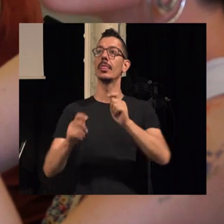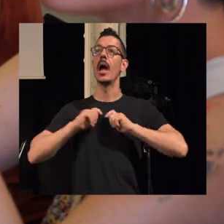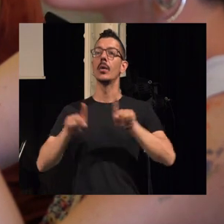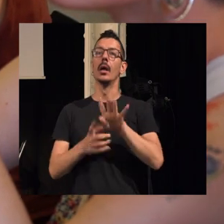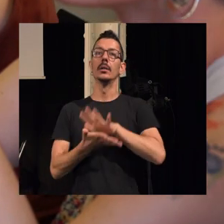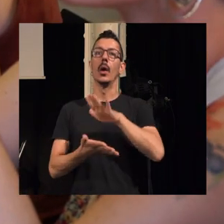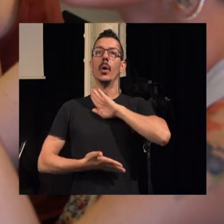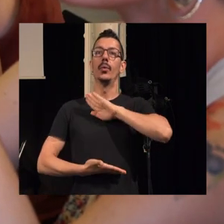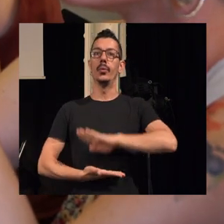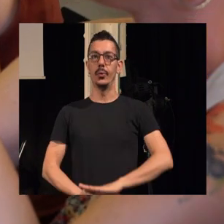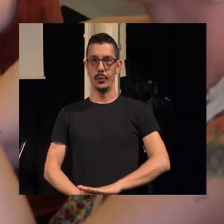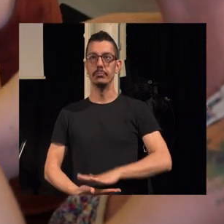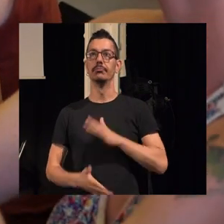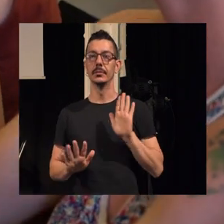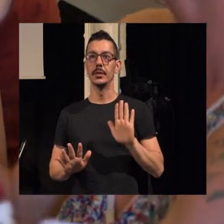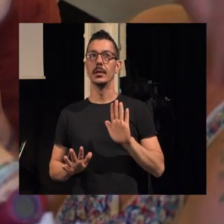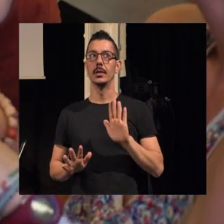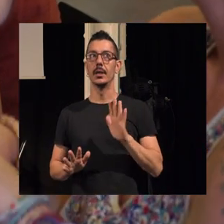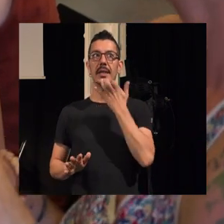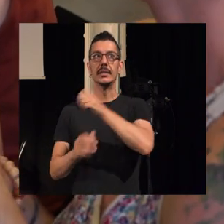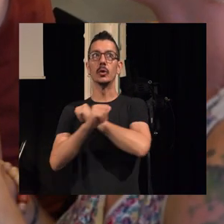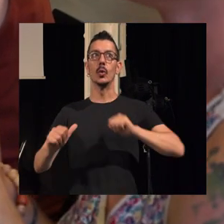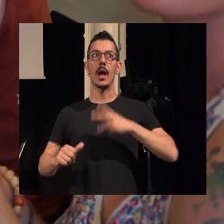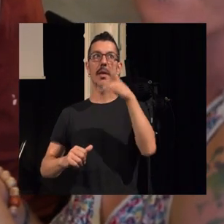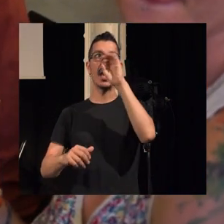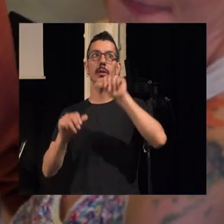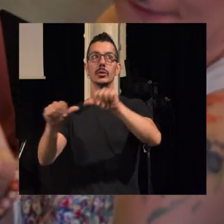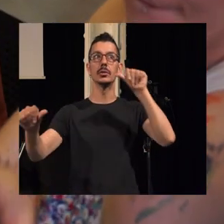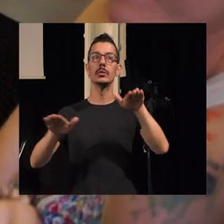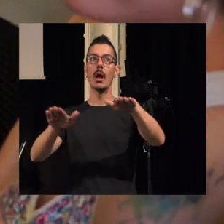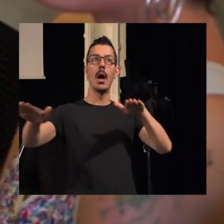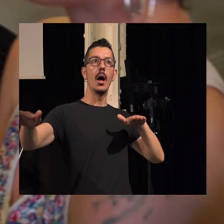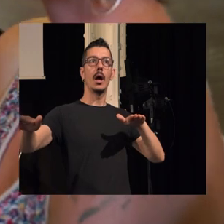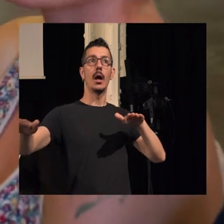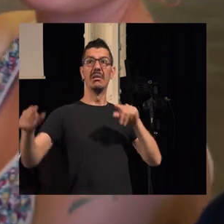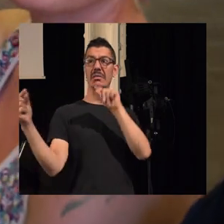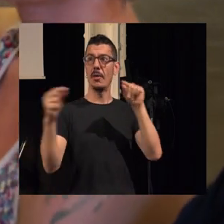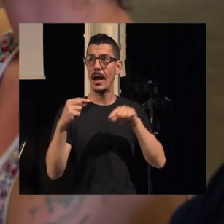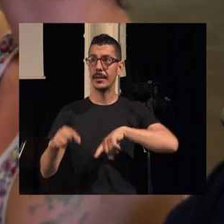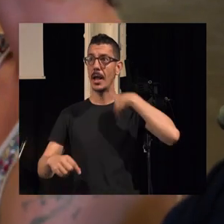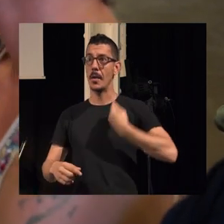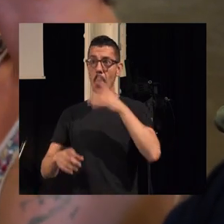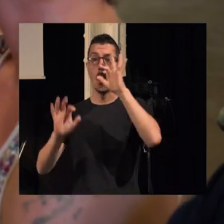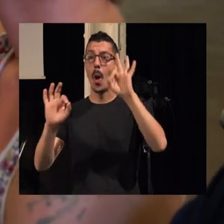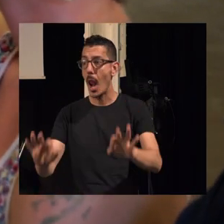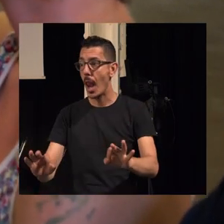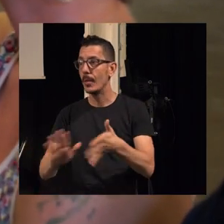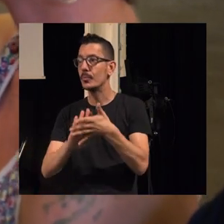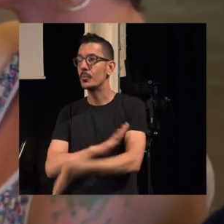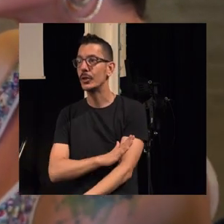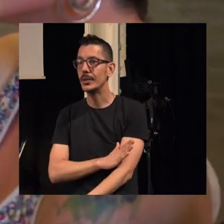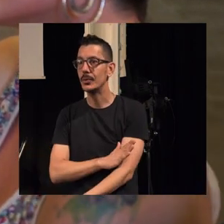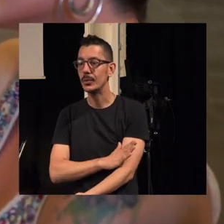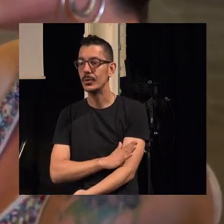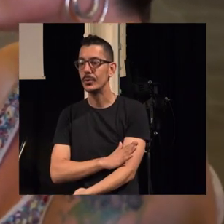tranquilizarme un poquito. Si estamos 20 años atrás, ¿por qué estamos discutiendo las mismas cosas? ¿Por qué es que estamos exactamente en el